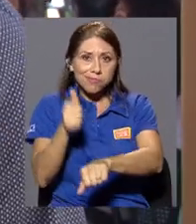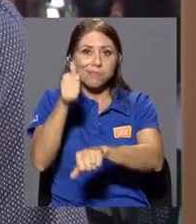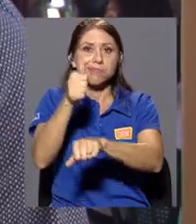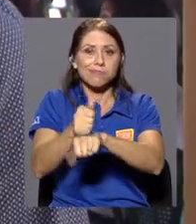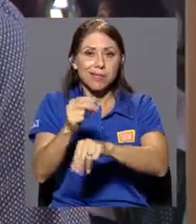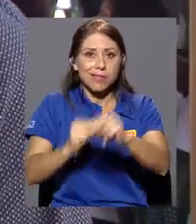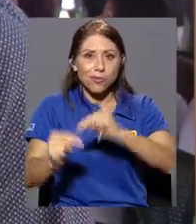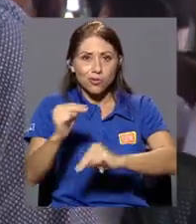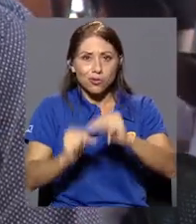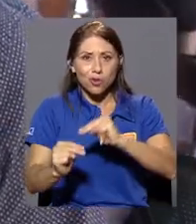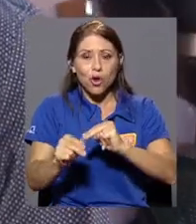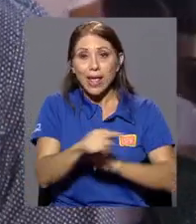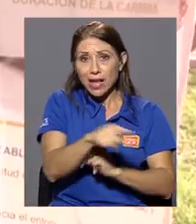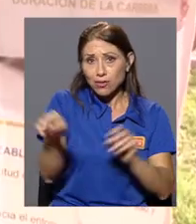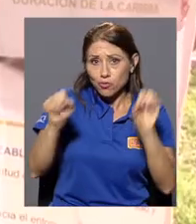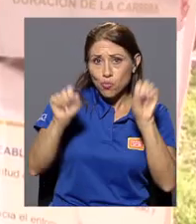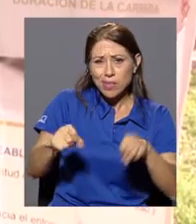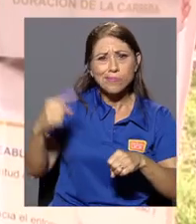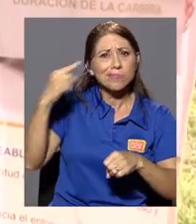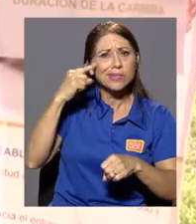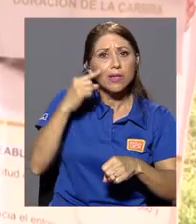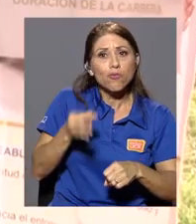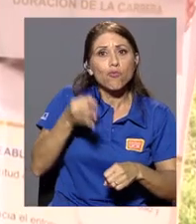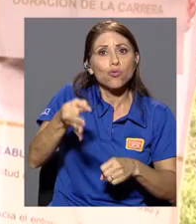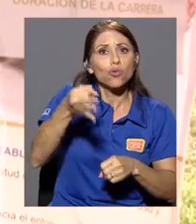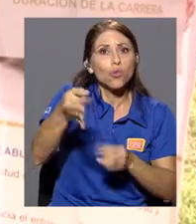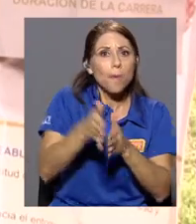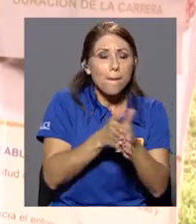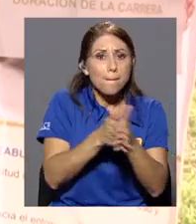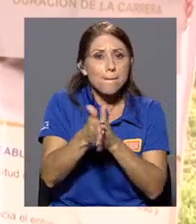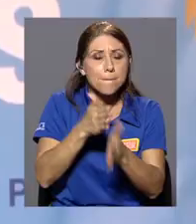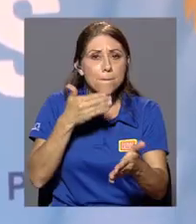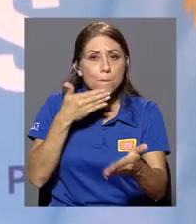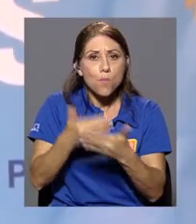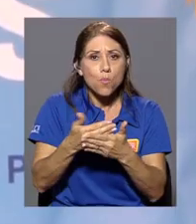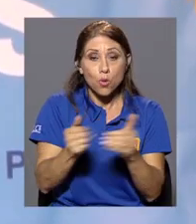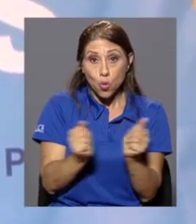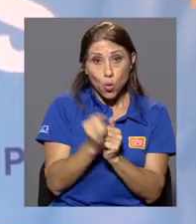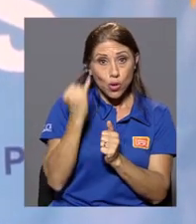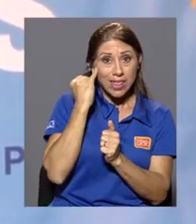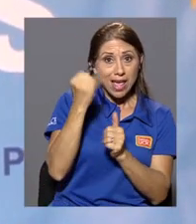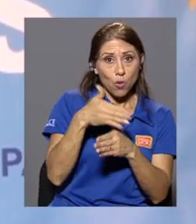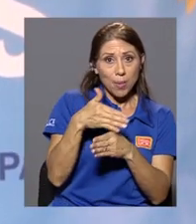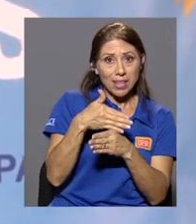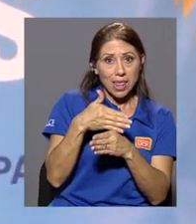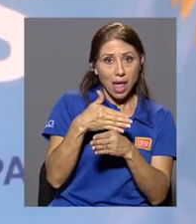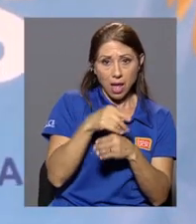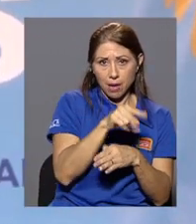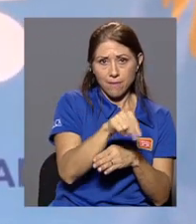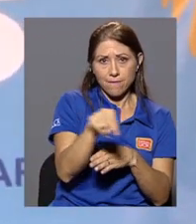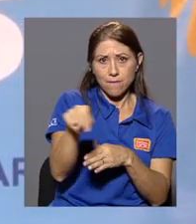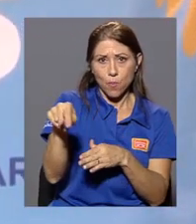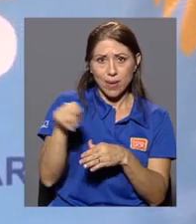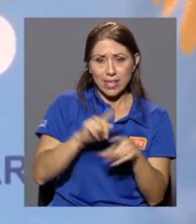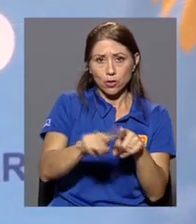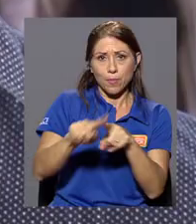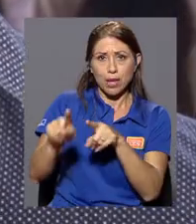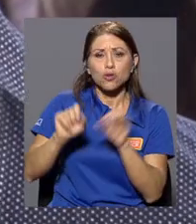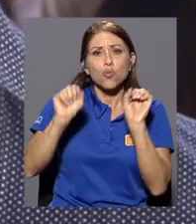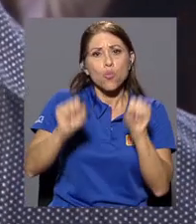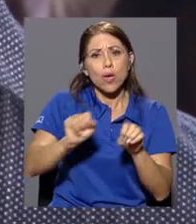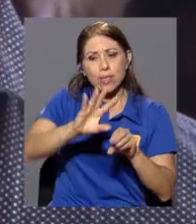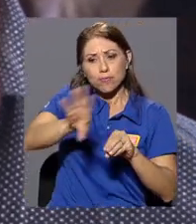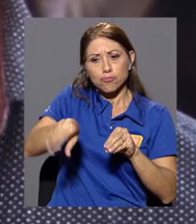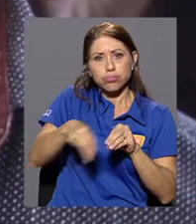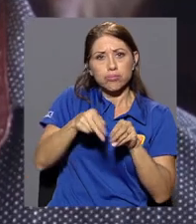de velar por un futuro prometedor, donde ellos con una idea compartida, porque son varios compañeros, pueden añadir ese valor